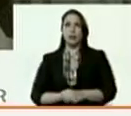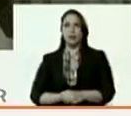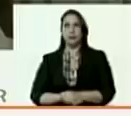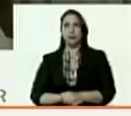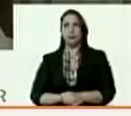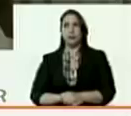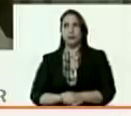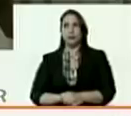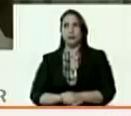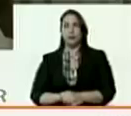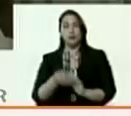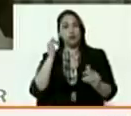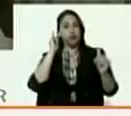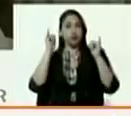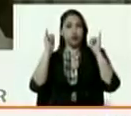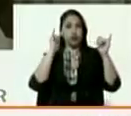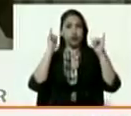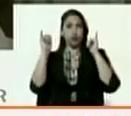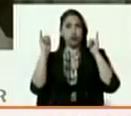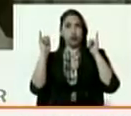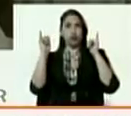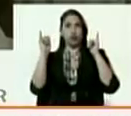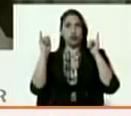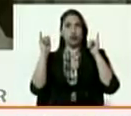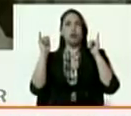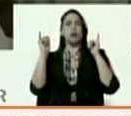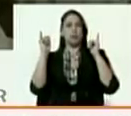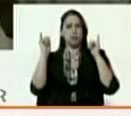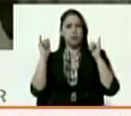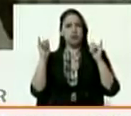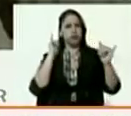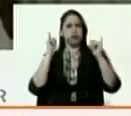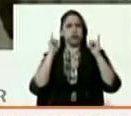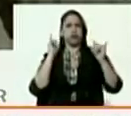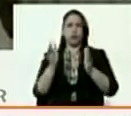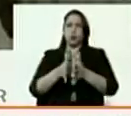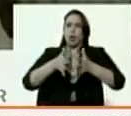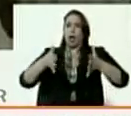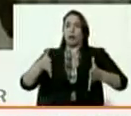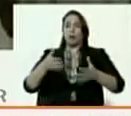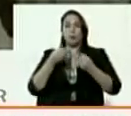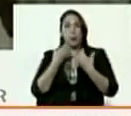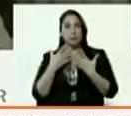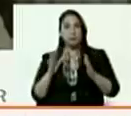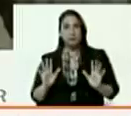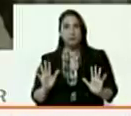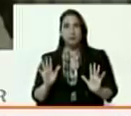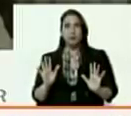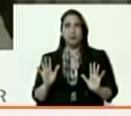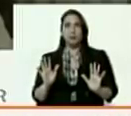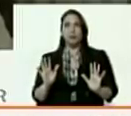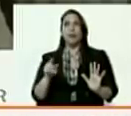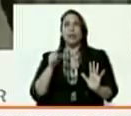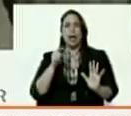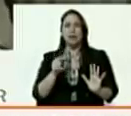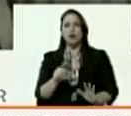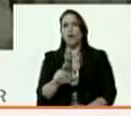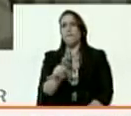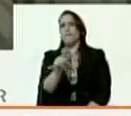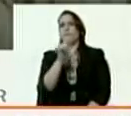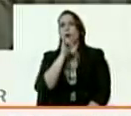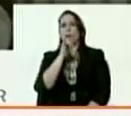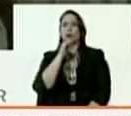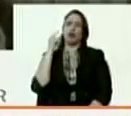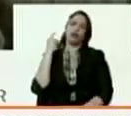estaremos felices, celebrándolo, celebrándolo por todo lo alto. Así pues que eso es una noticia que